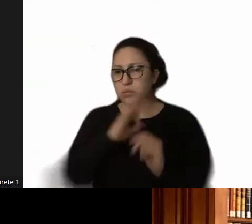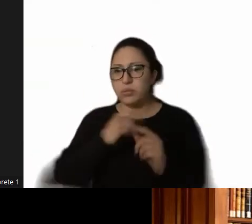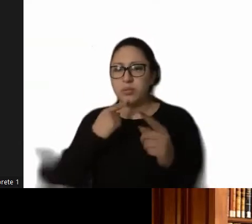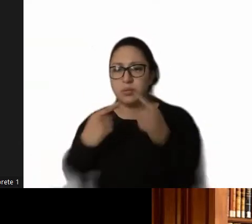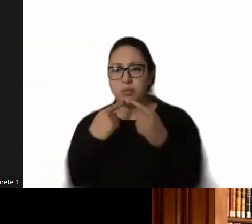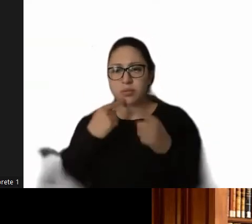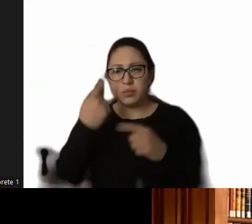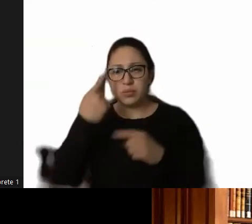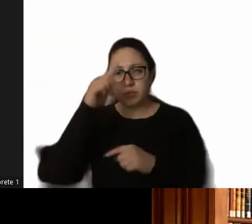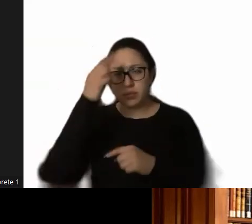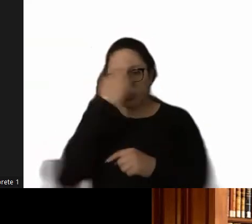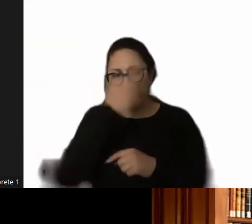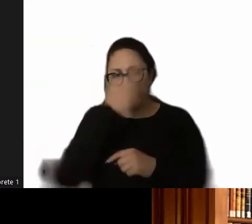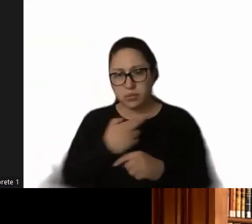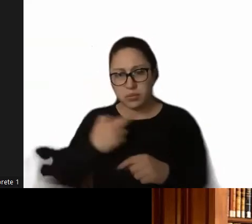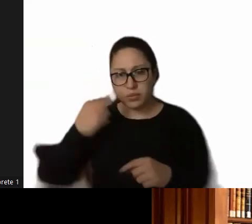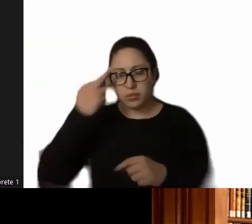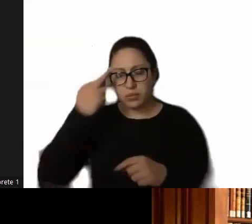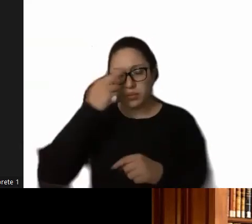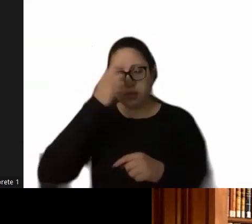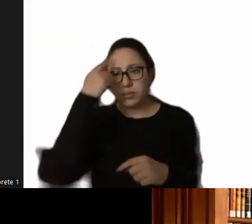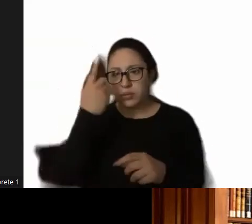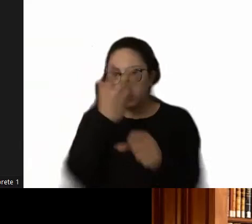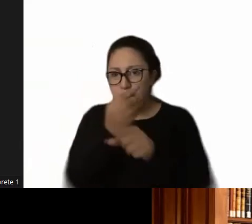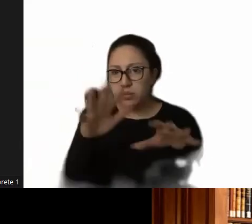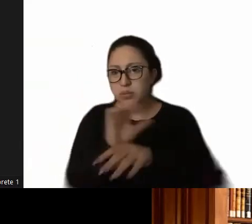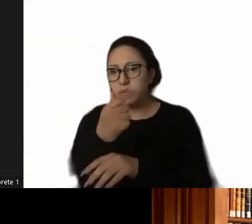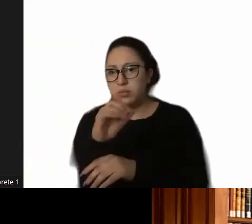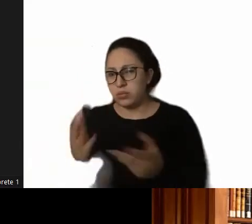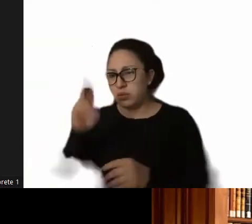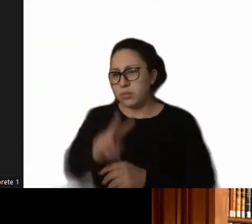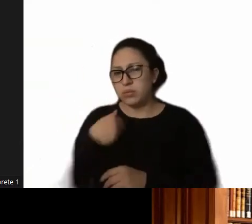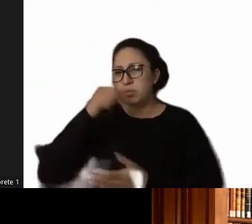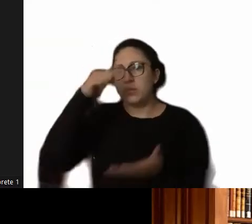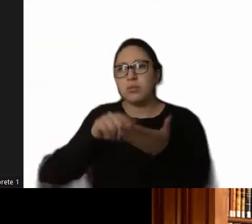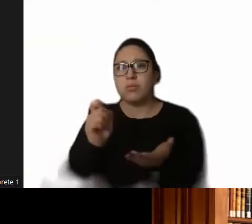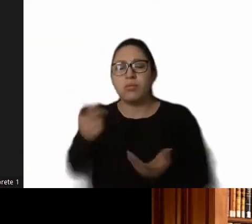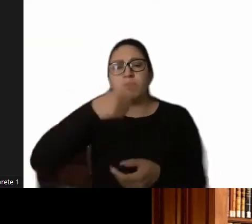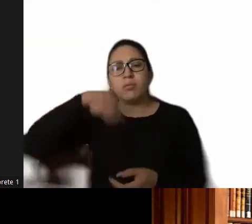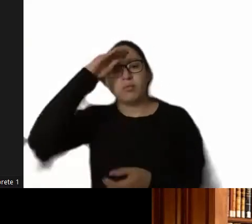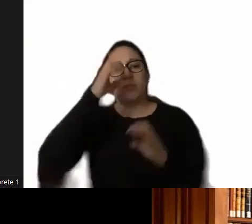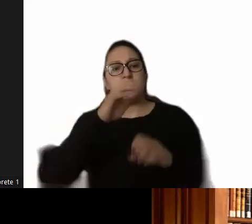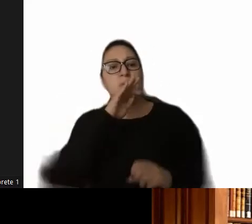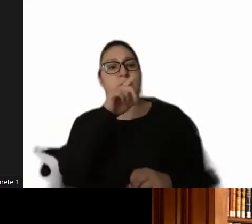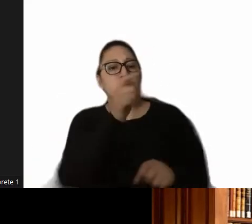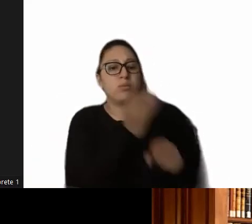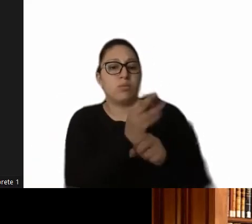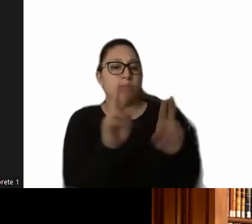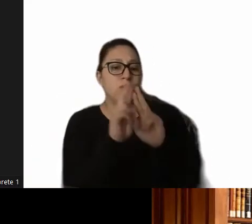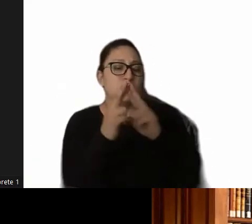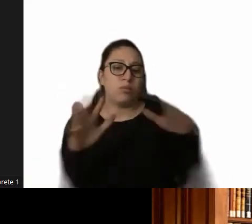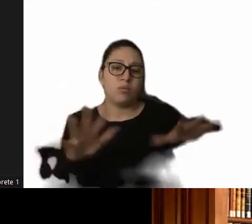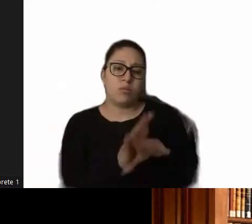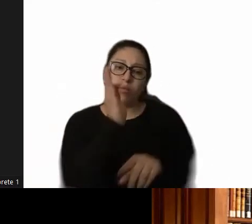que no tendría ninguna inconveniente si estamos de acuerdo en el sentido, pues en que